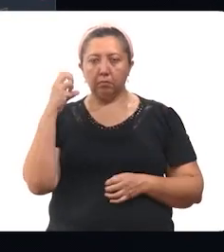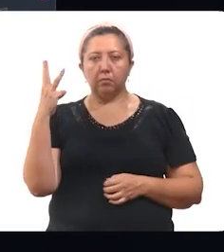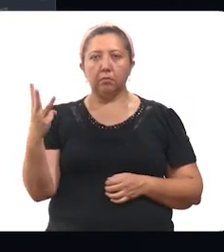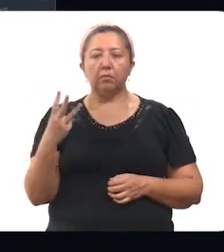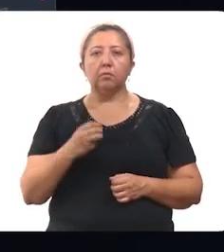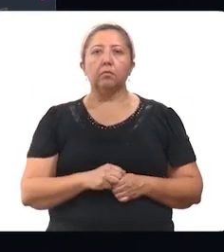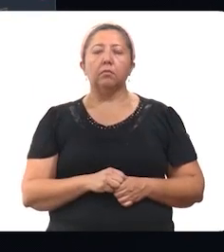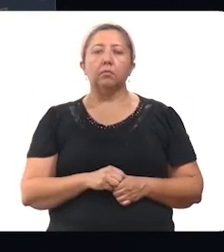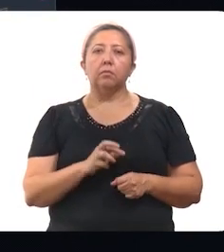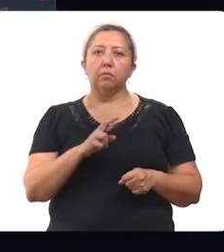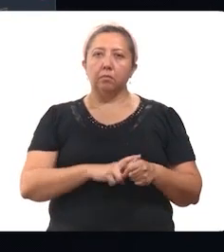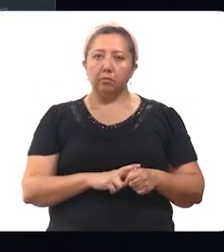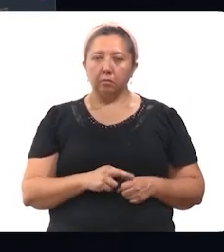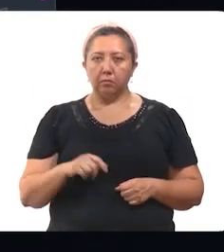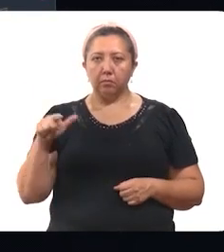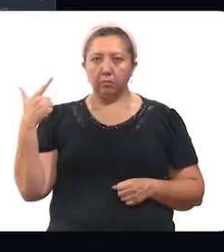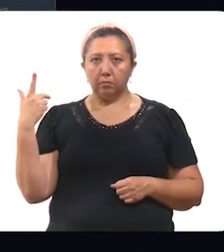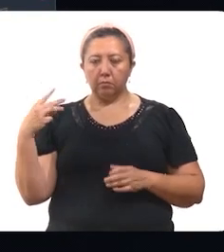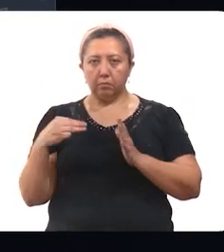7.963 en la zona sur,